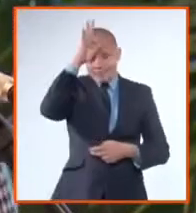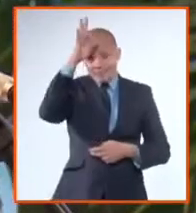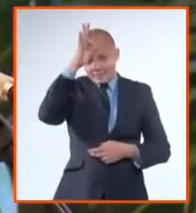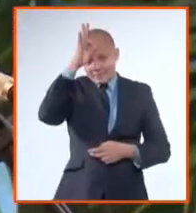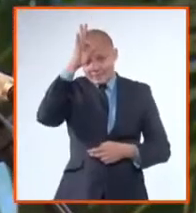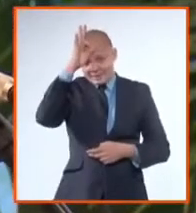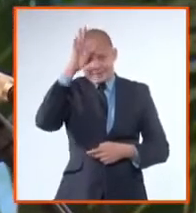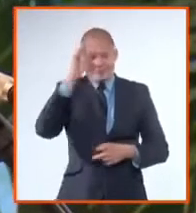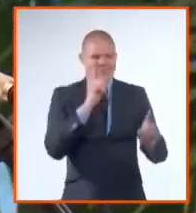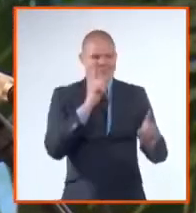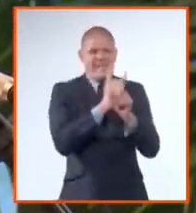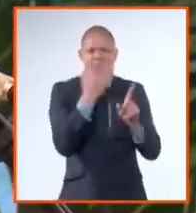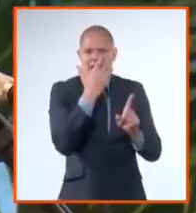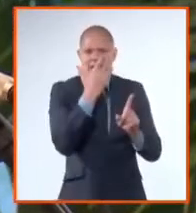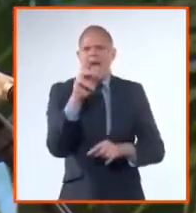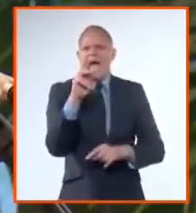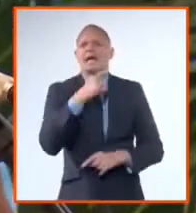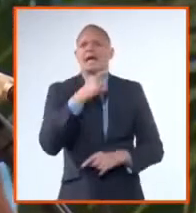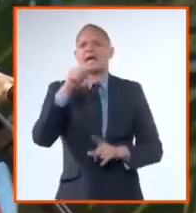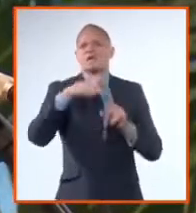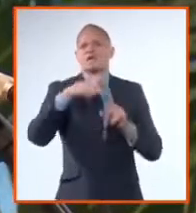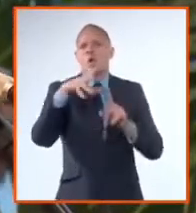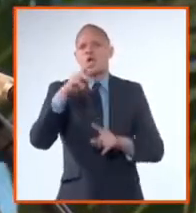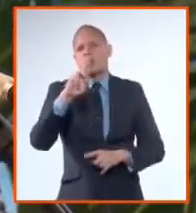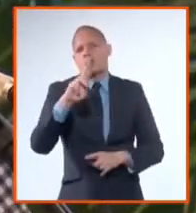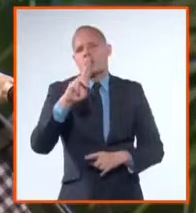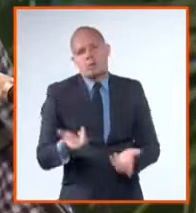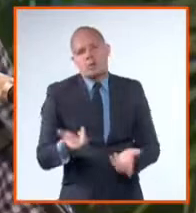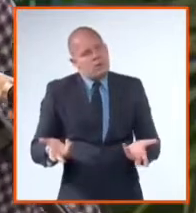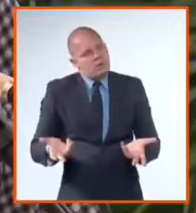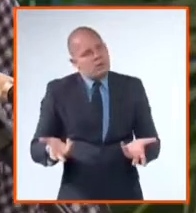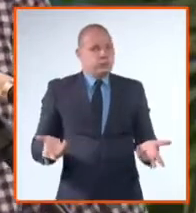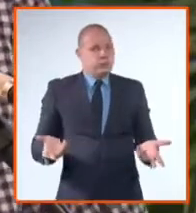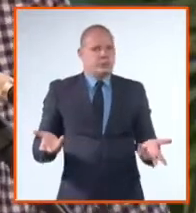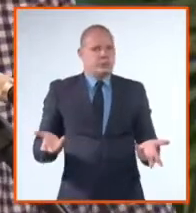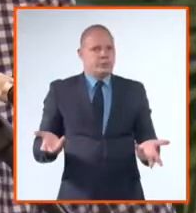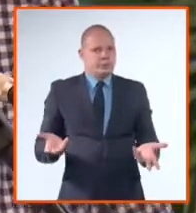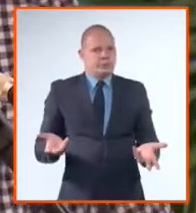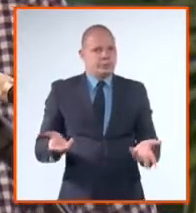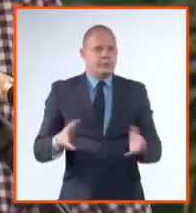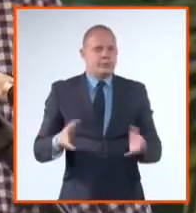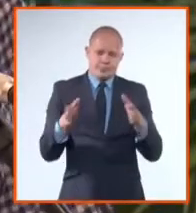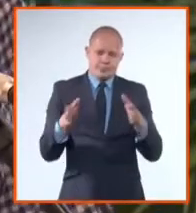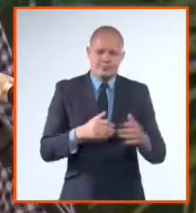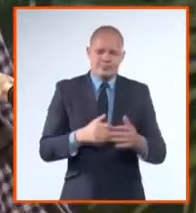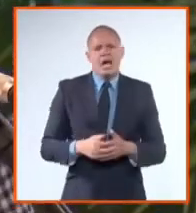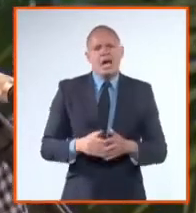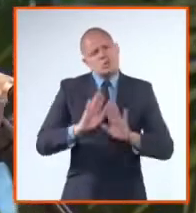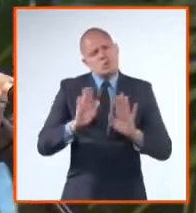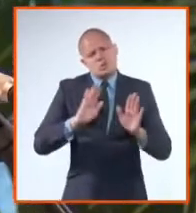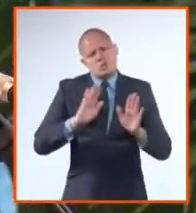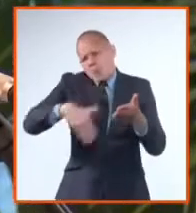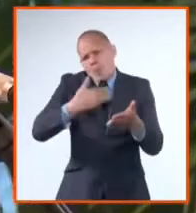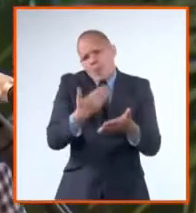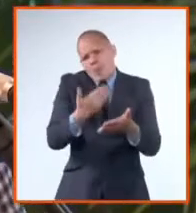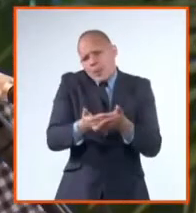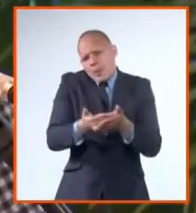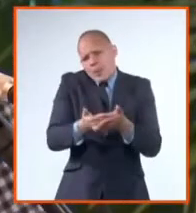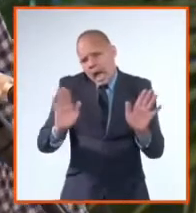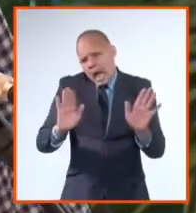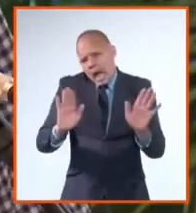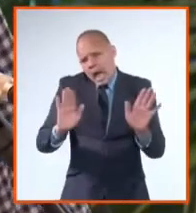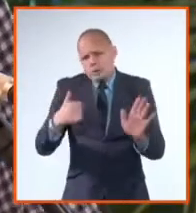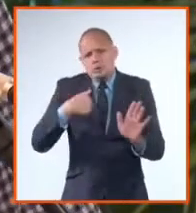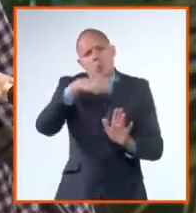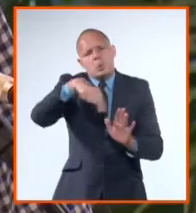Pero bueno, estas ideas no son, ya termino, estas ideas no son otra cosa que una invitación a reflexionar